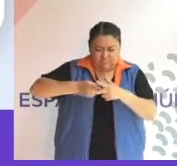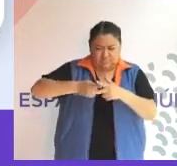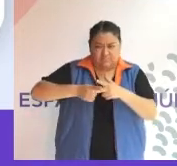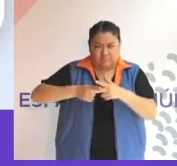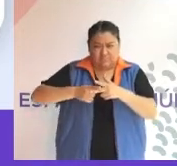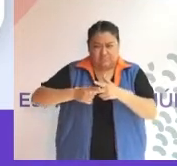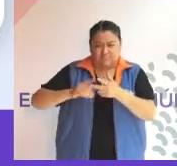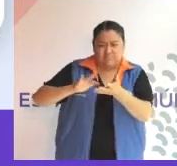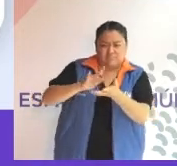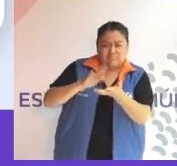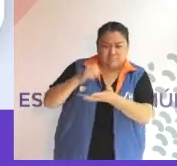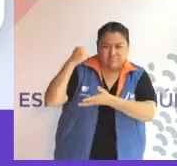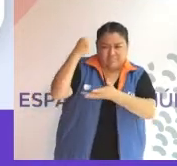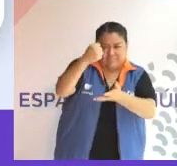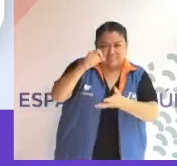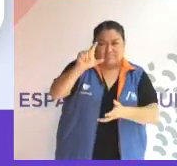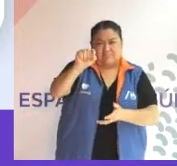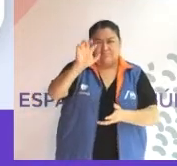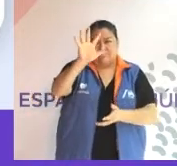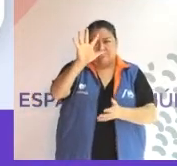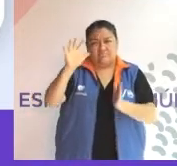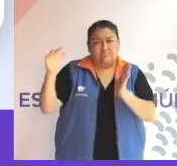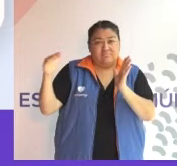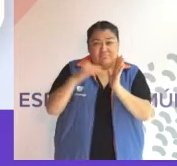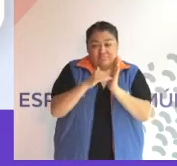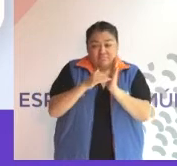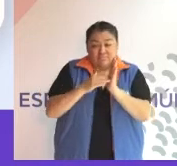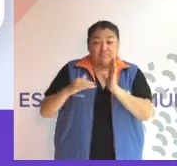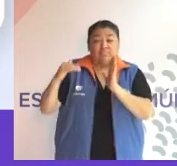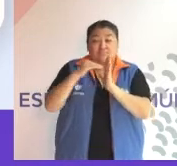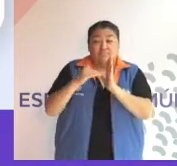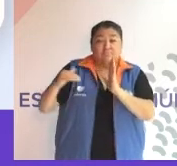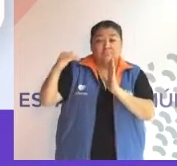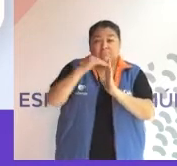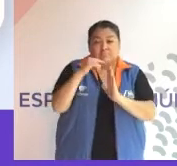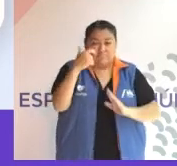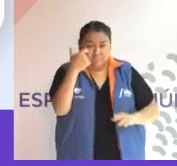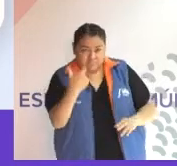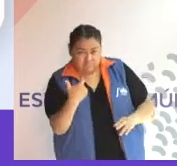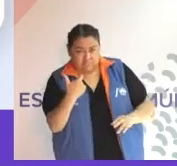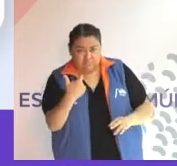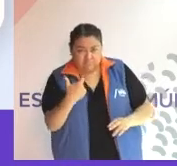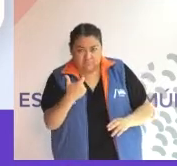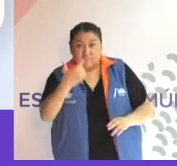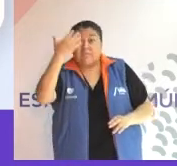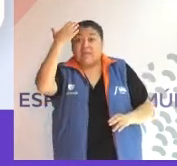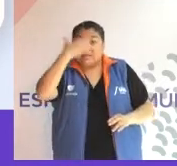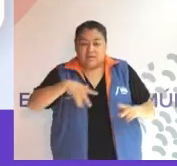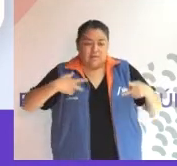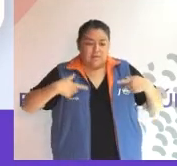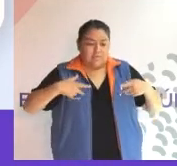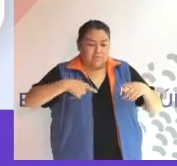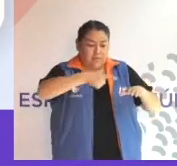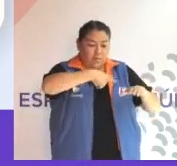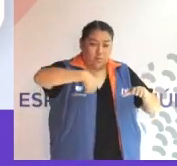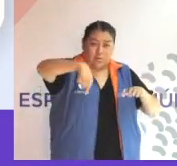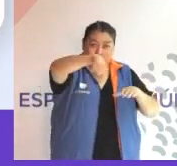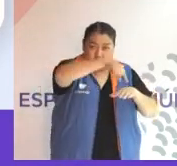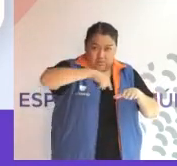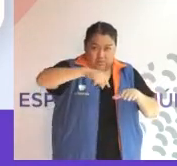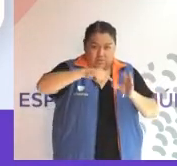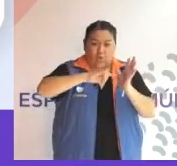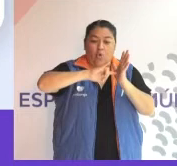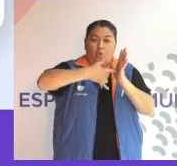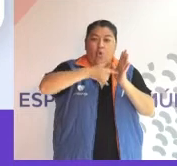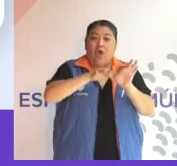pesos, no sé si está considerado el valor del voluntario en cuanto a las horas de trabajo, porque entonces